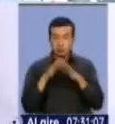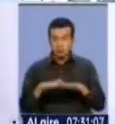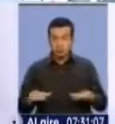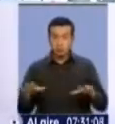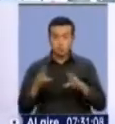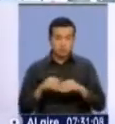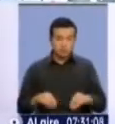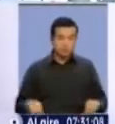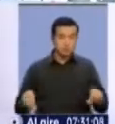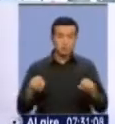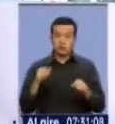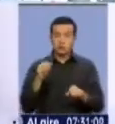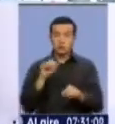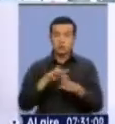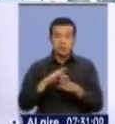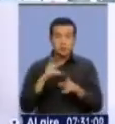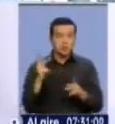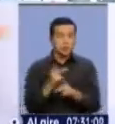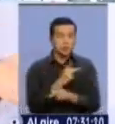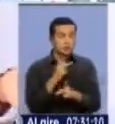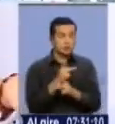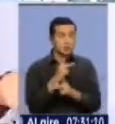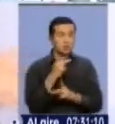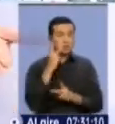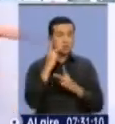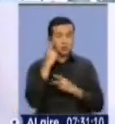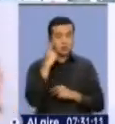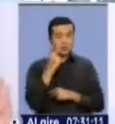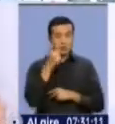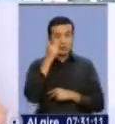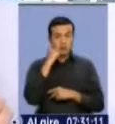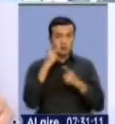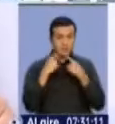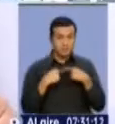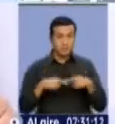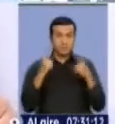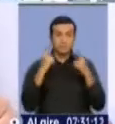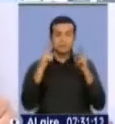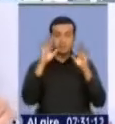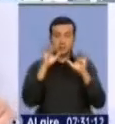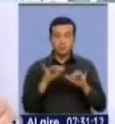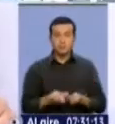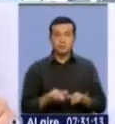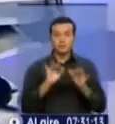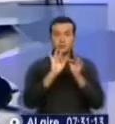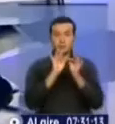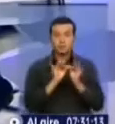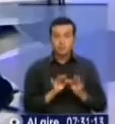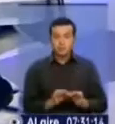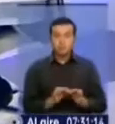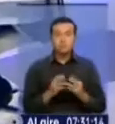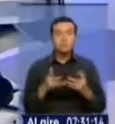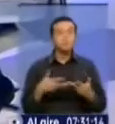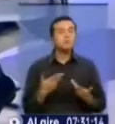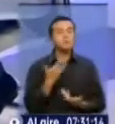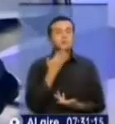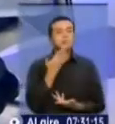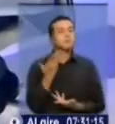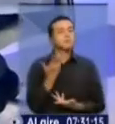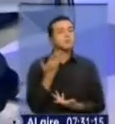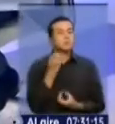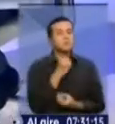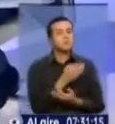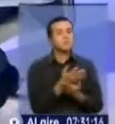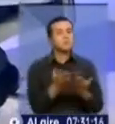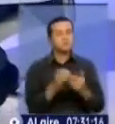los terrenos de escotillas eran pésimos la conclusión principal que se vio ayer en la sesión con el secreto de reconstrucción cuál cuál sería con la podremos decir